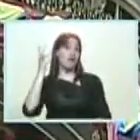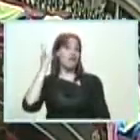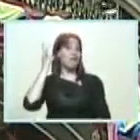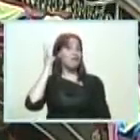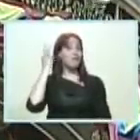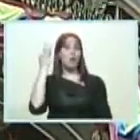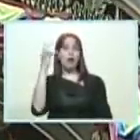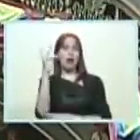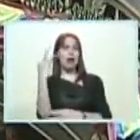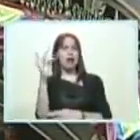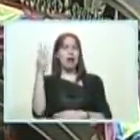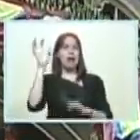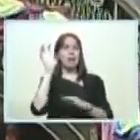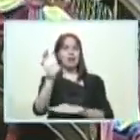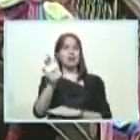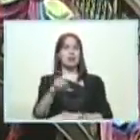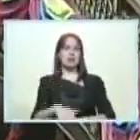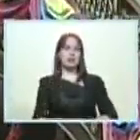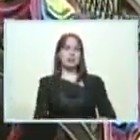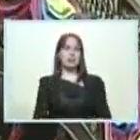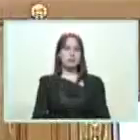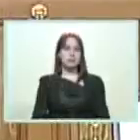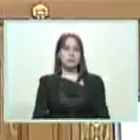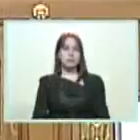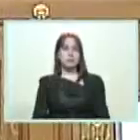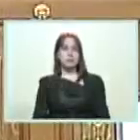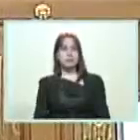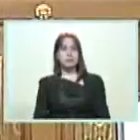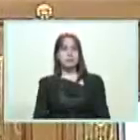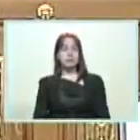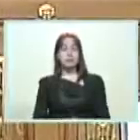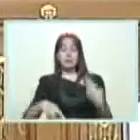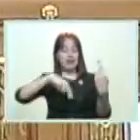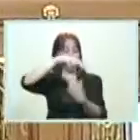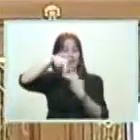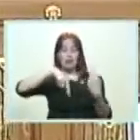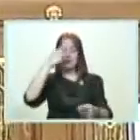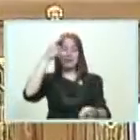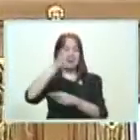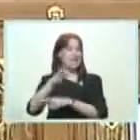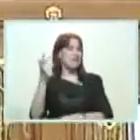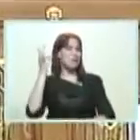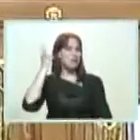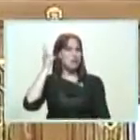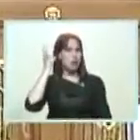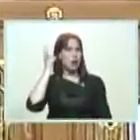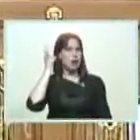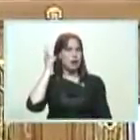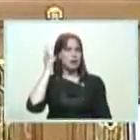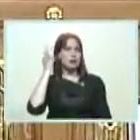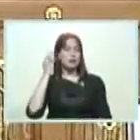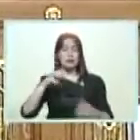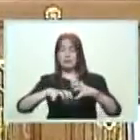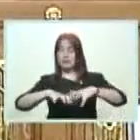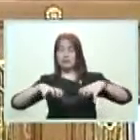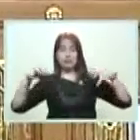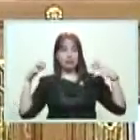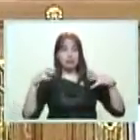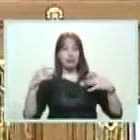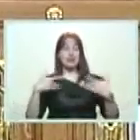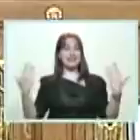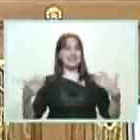feminizar la patria, feminizar la revolución. Yo me alegro mucho que tengamos